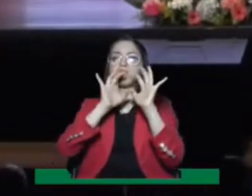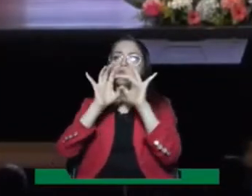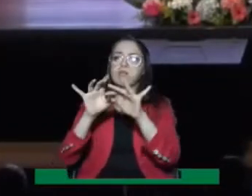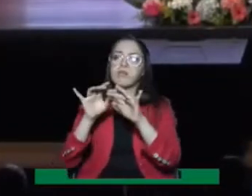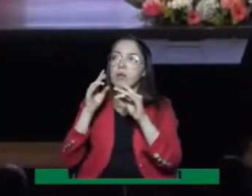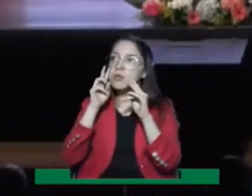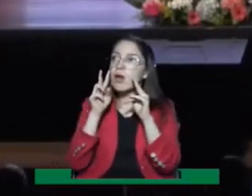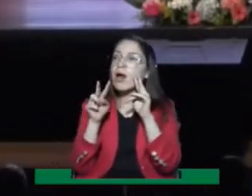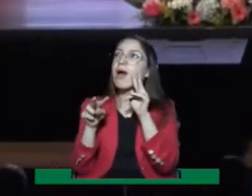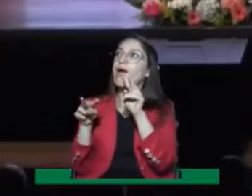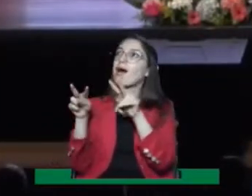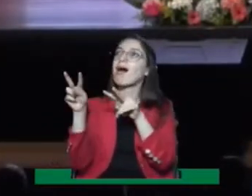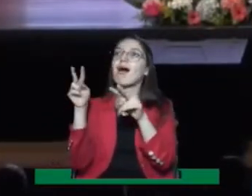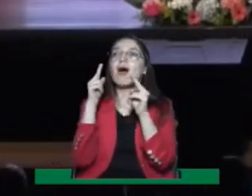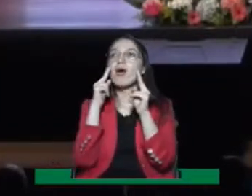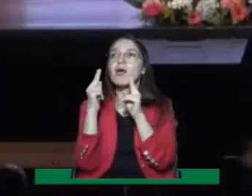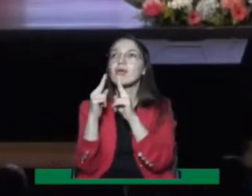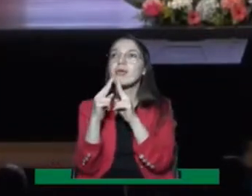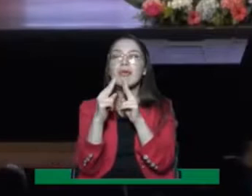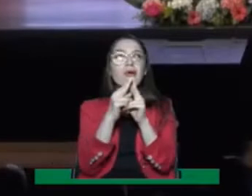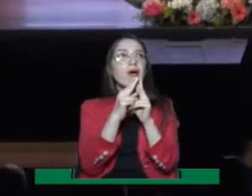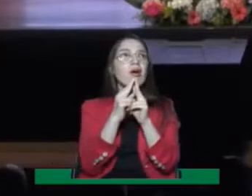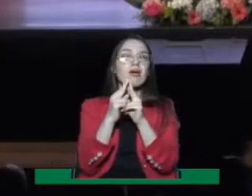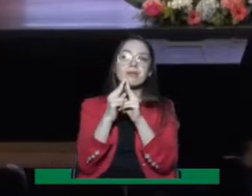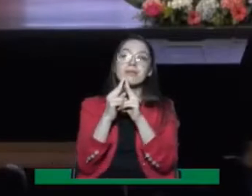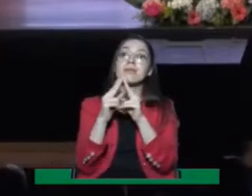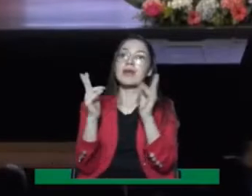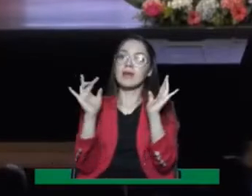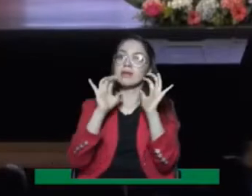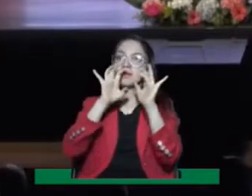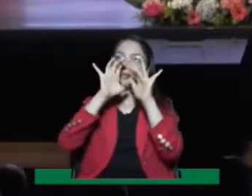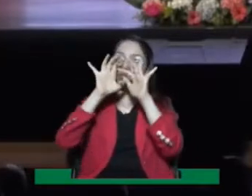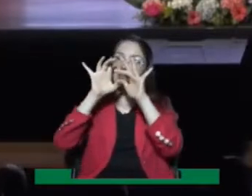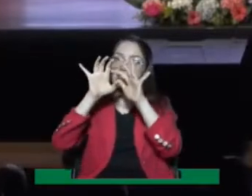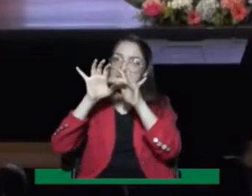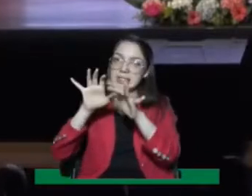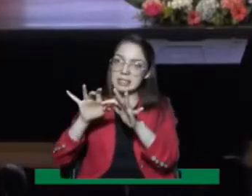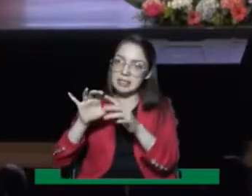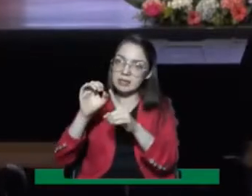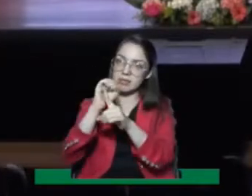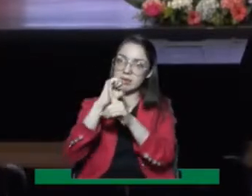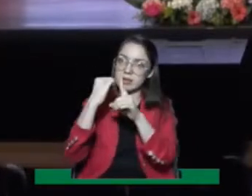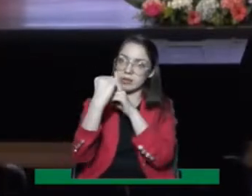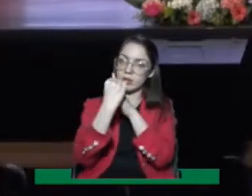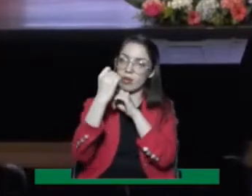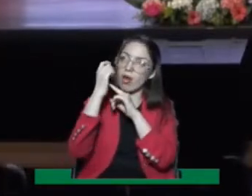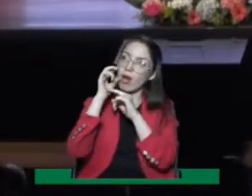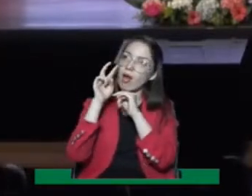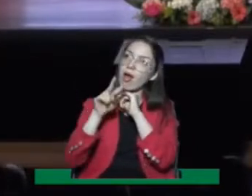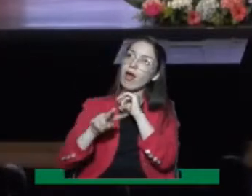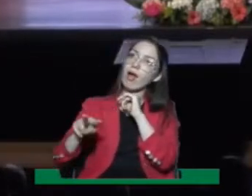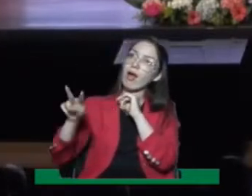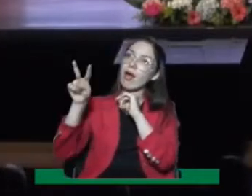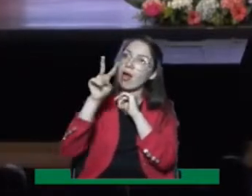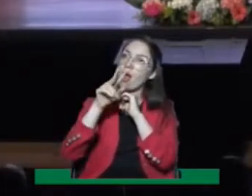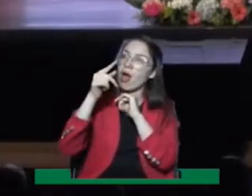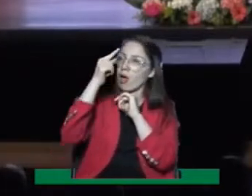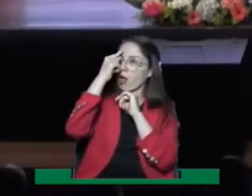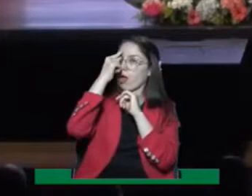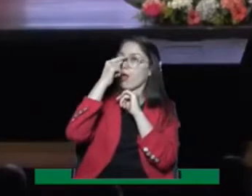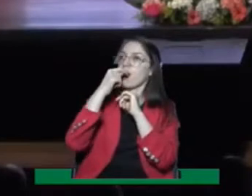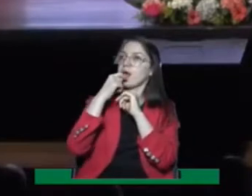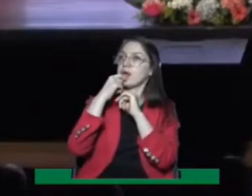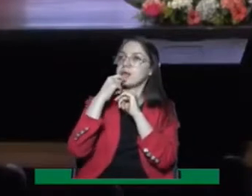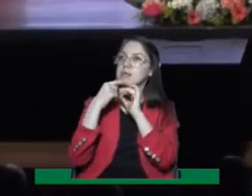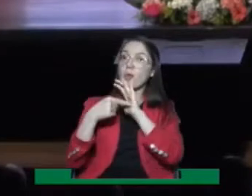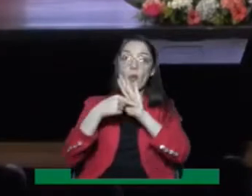territorio que es lo más importante en el turismo social que todos hacemos parte de y podemos vender lo que tenemos en mi